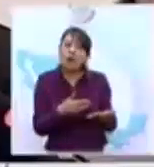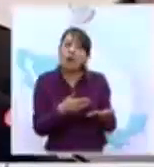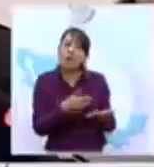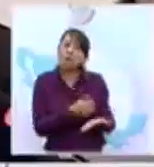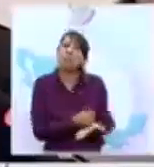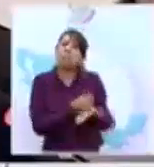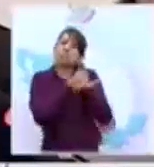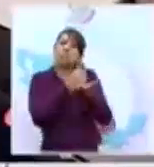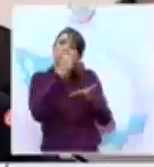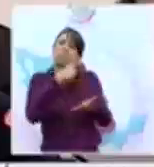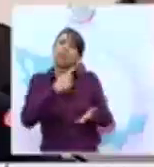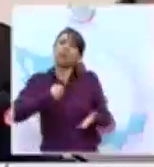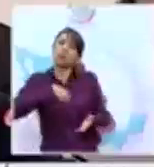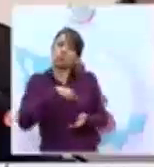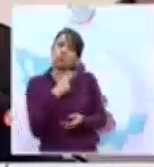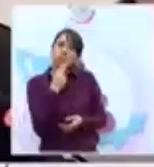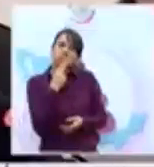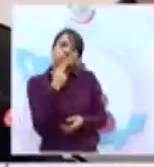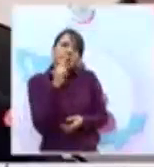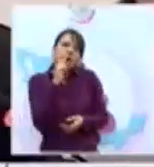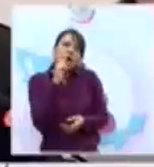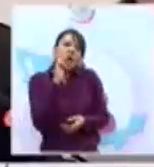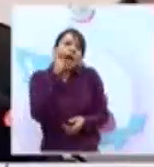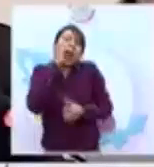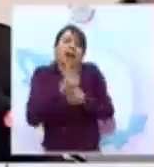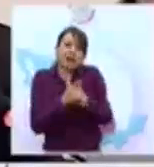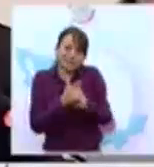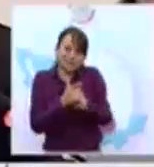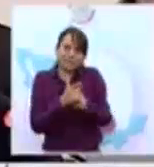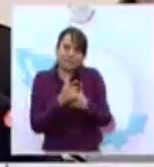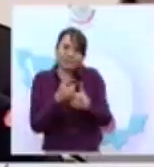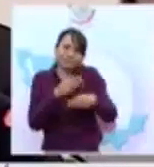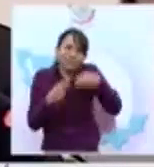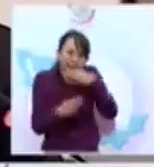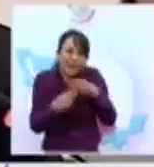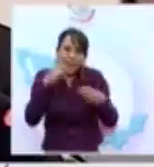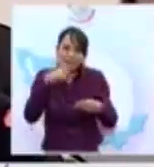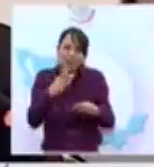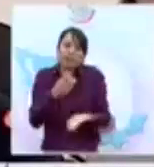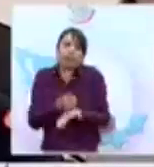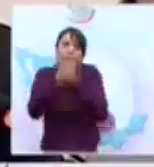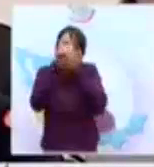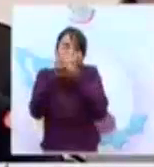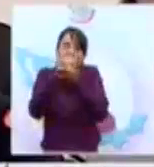Puede ser muy cuestionable, pero no estoy tan seguro que la